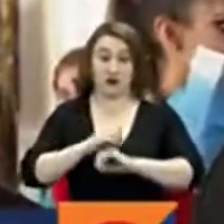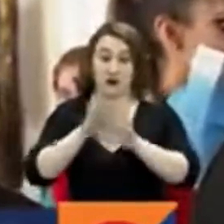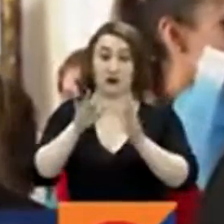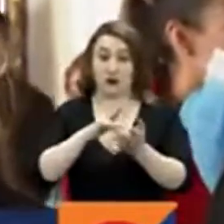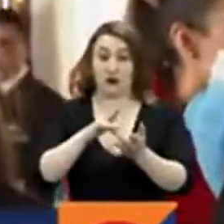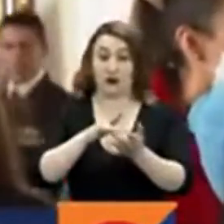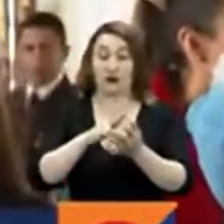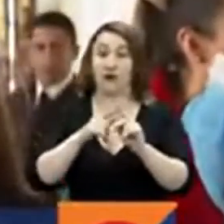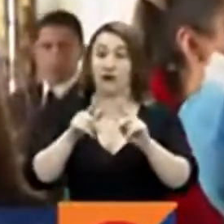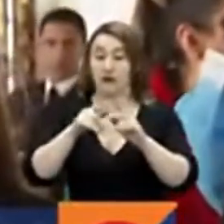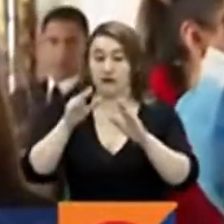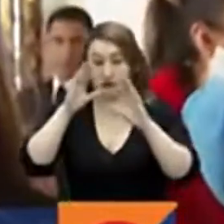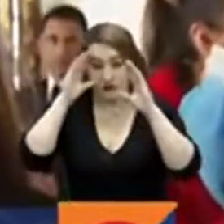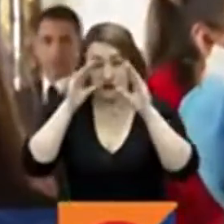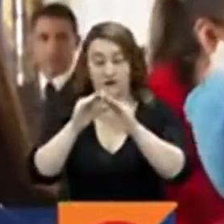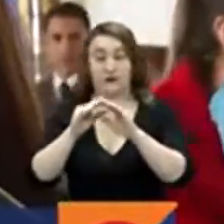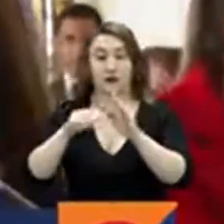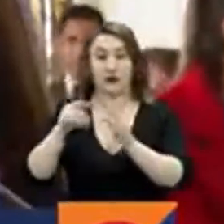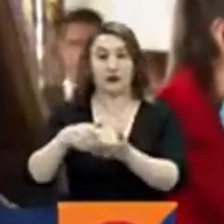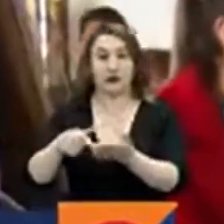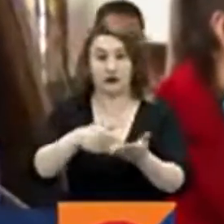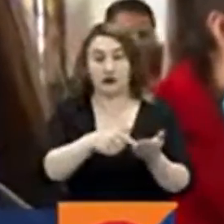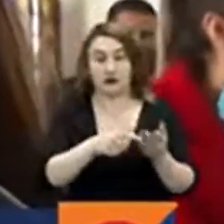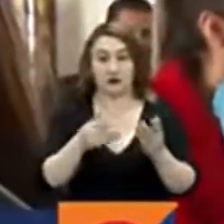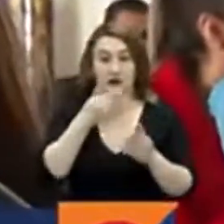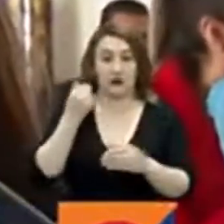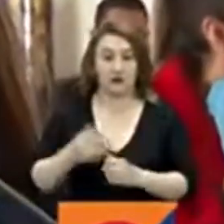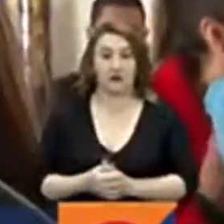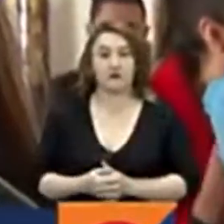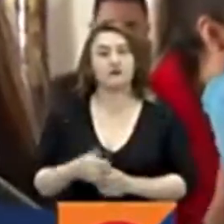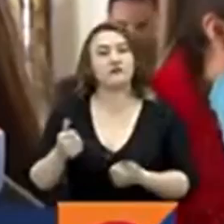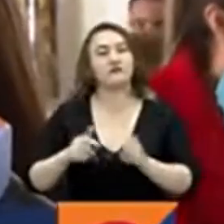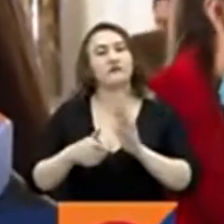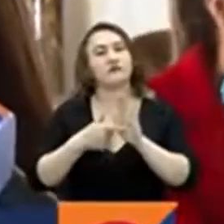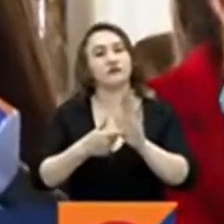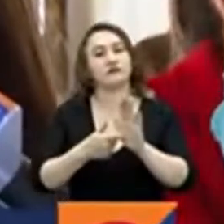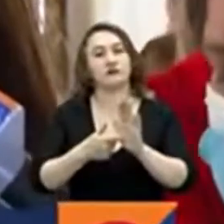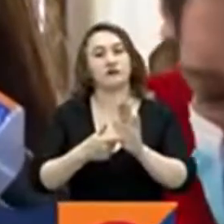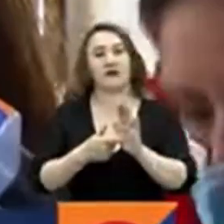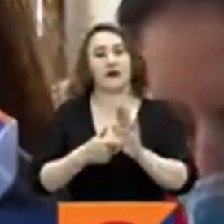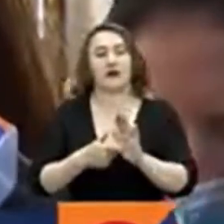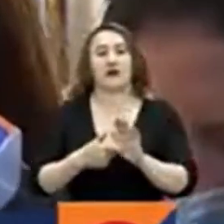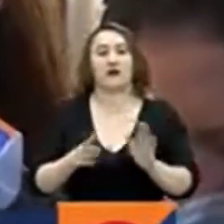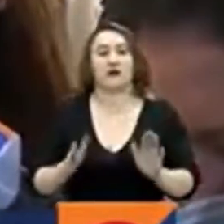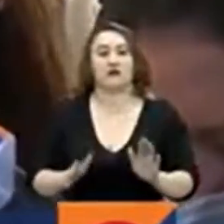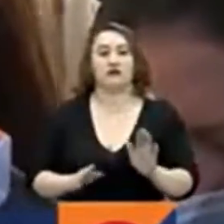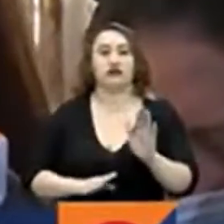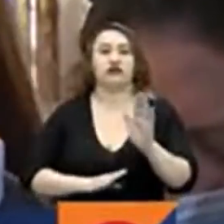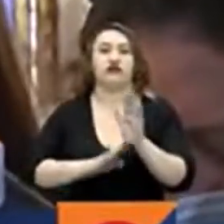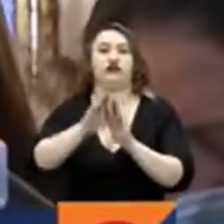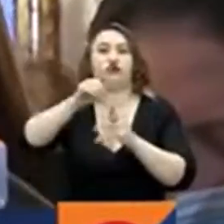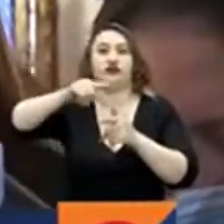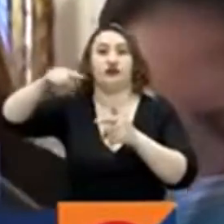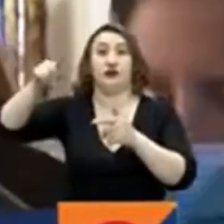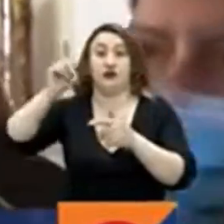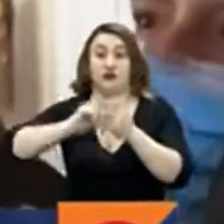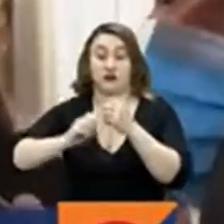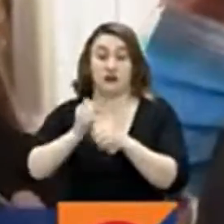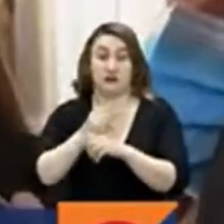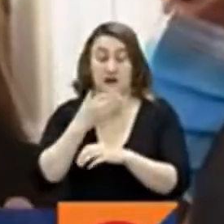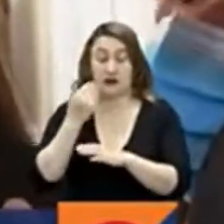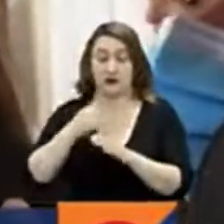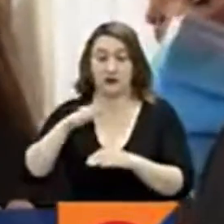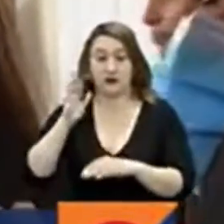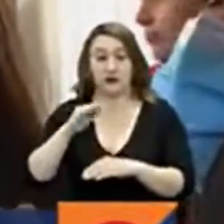pero focalizamos mejor el gasto. ¿Y cuál es la demostración? El crecimiento del año pasado, el más alto en nuestra historia, Llevamos